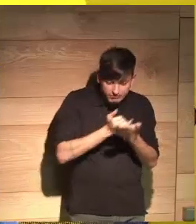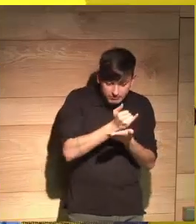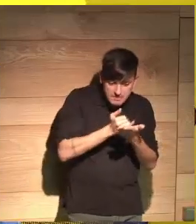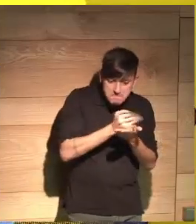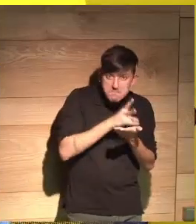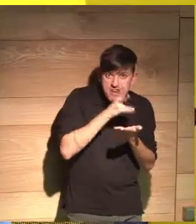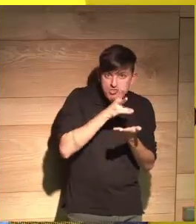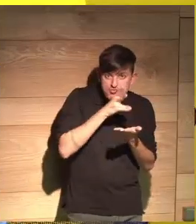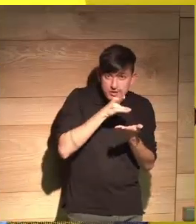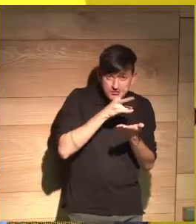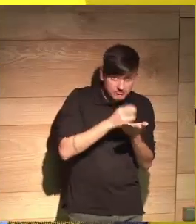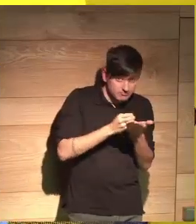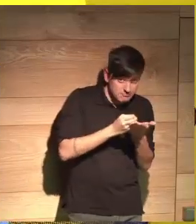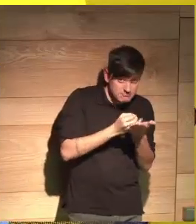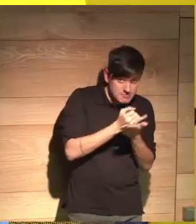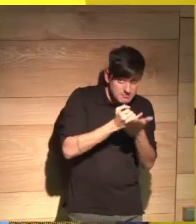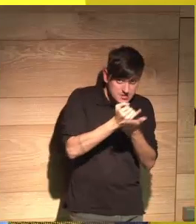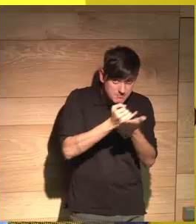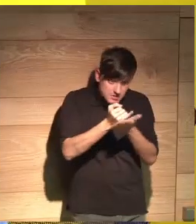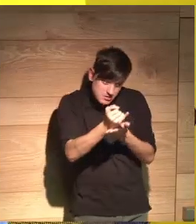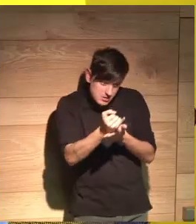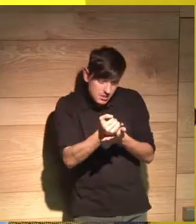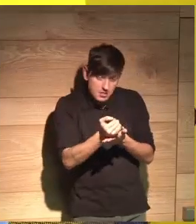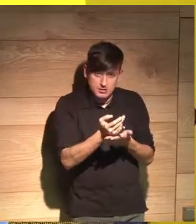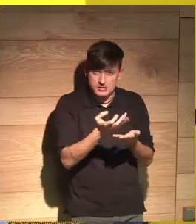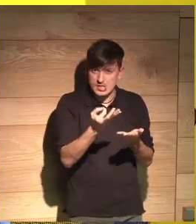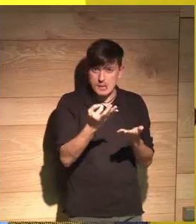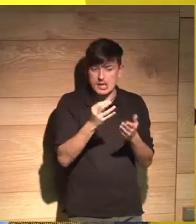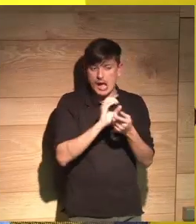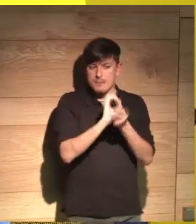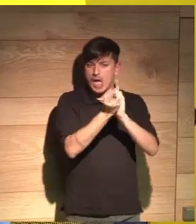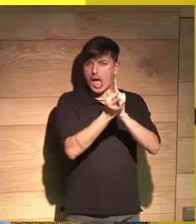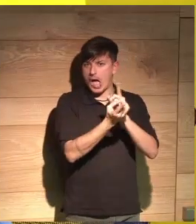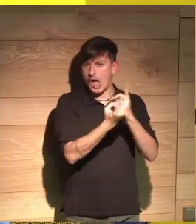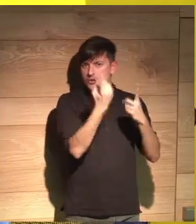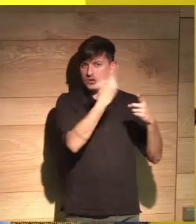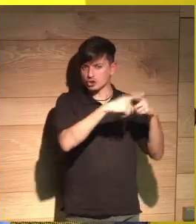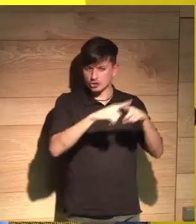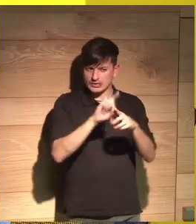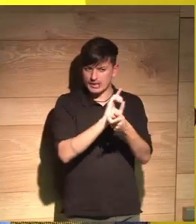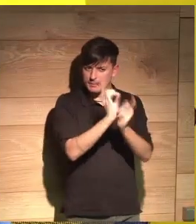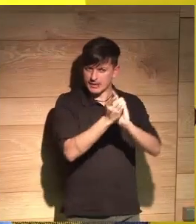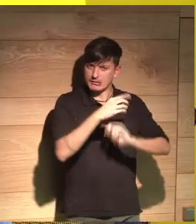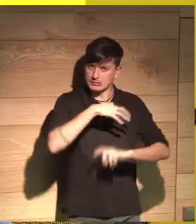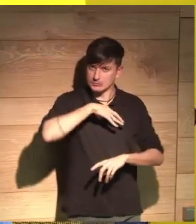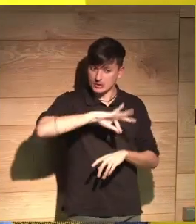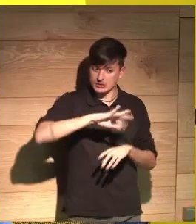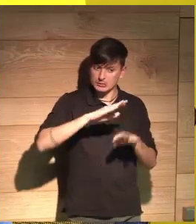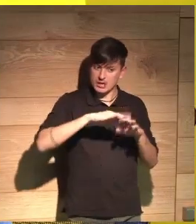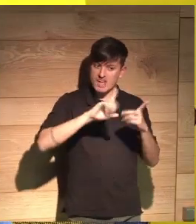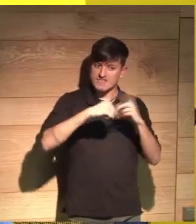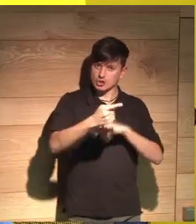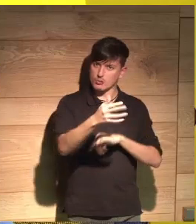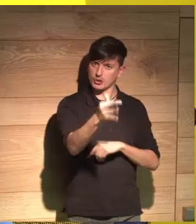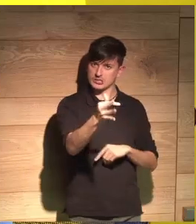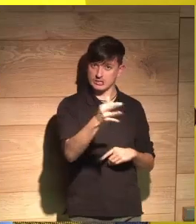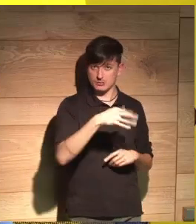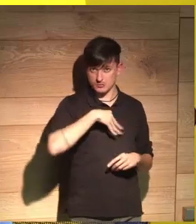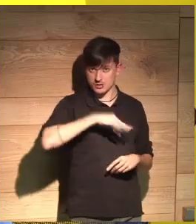trato o sea tenemos que simplemente cambiar algunas cosas que pueden tener un efecto muy positivo